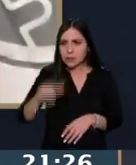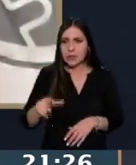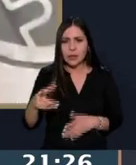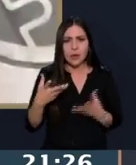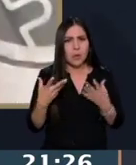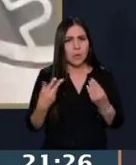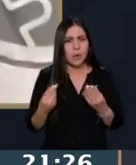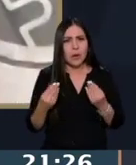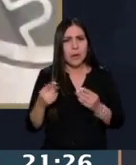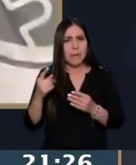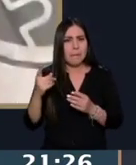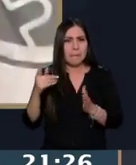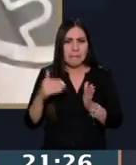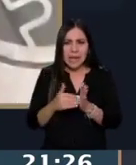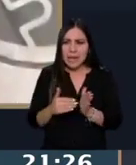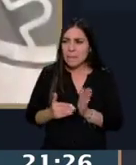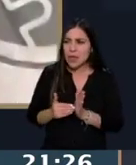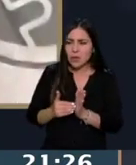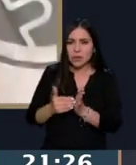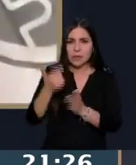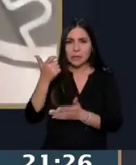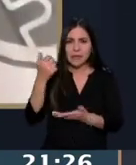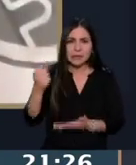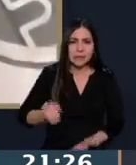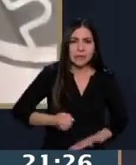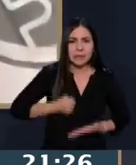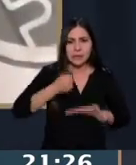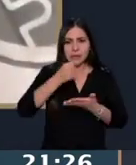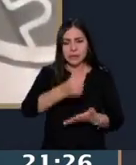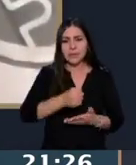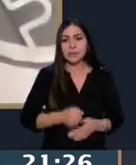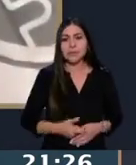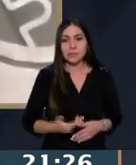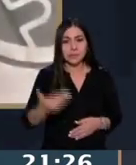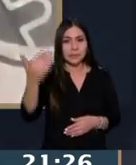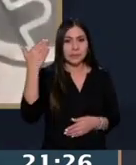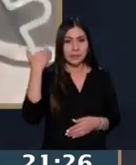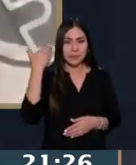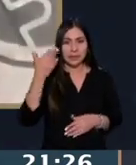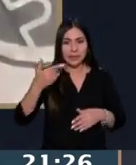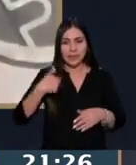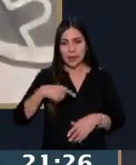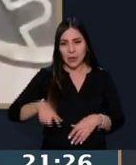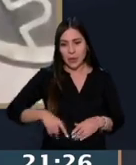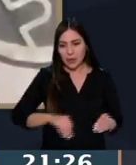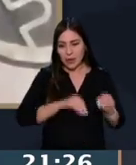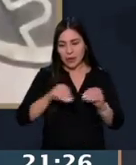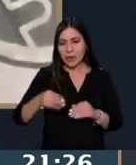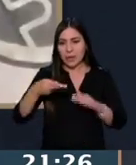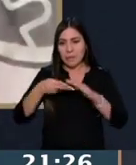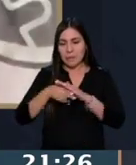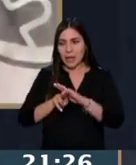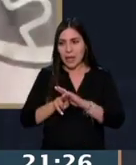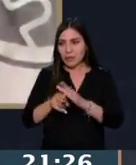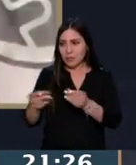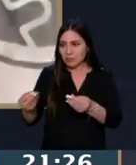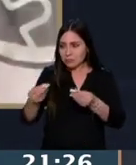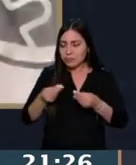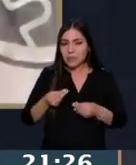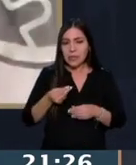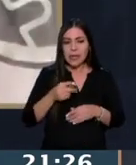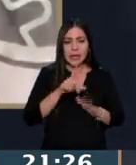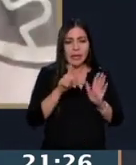millones de pesos, porque nosotros recibimos un metro con una línea 1, 2 y 3 que iban a